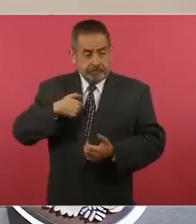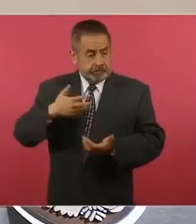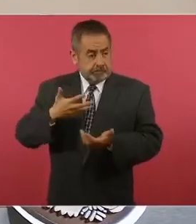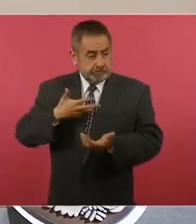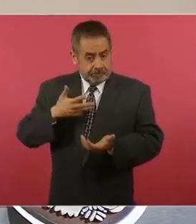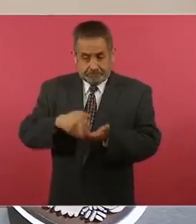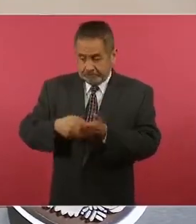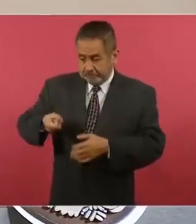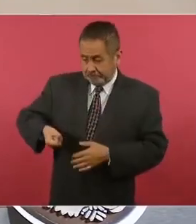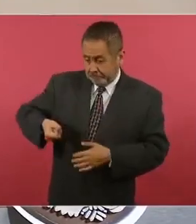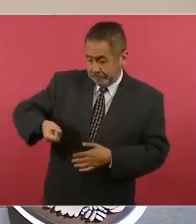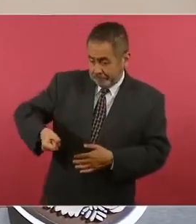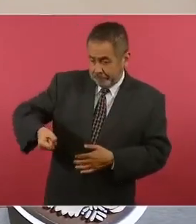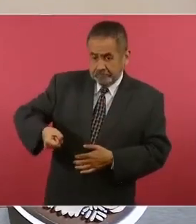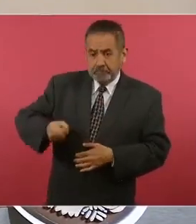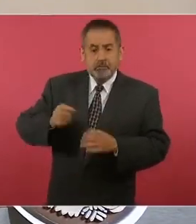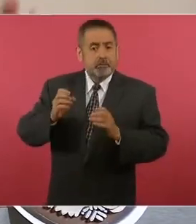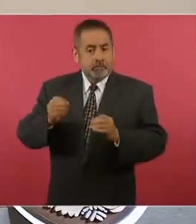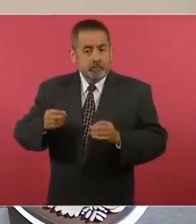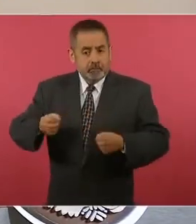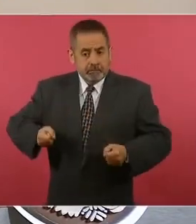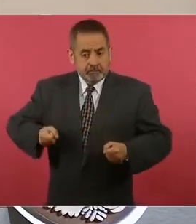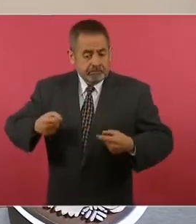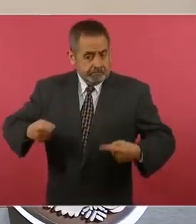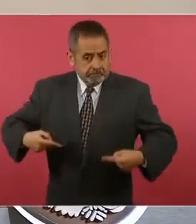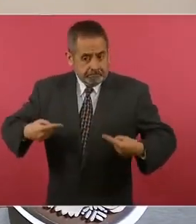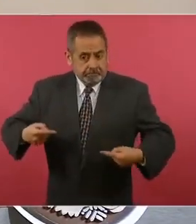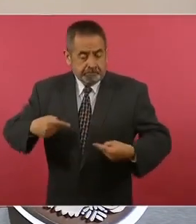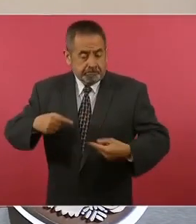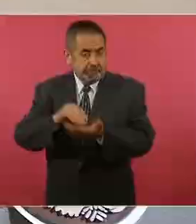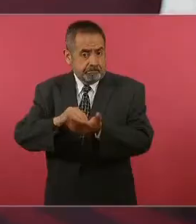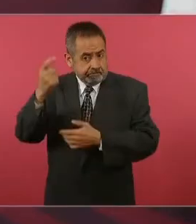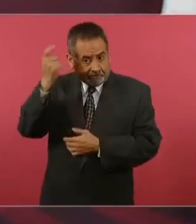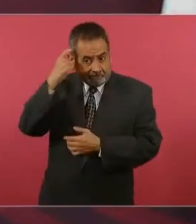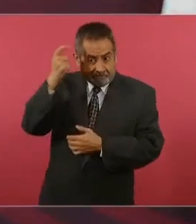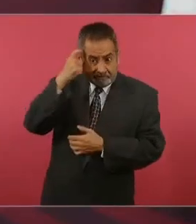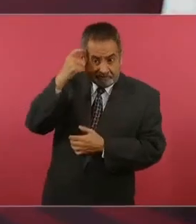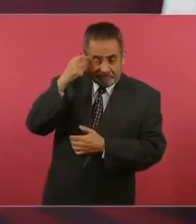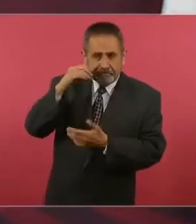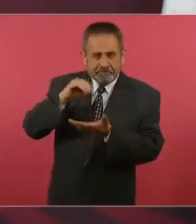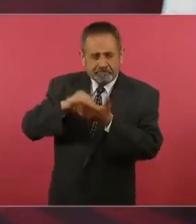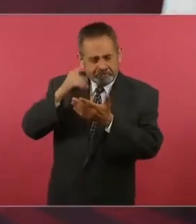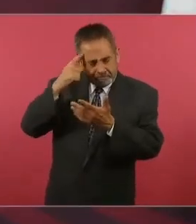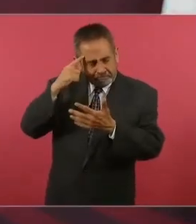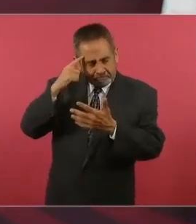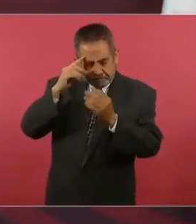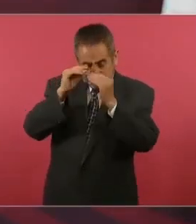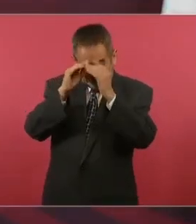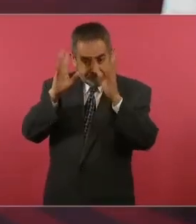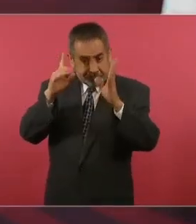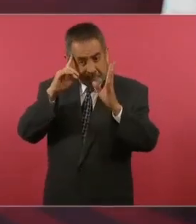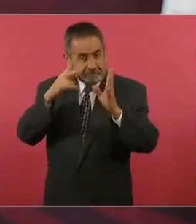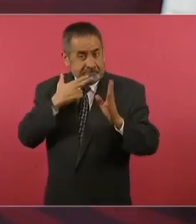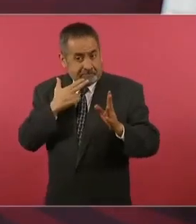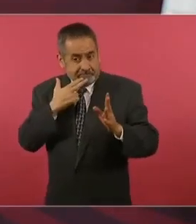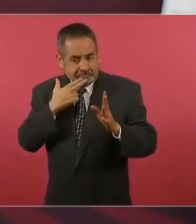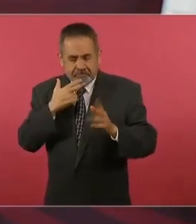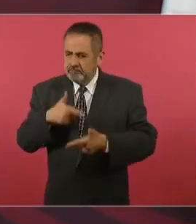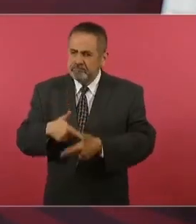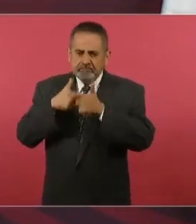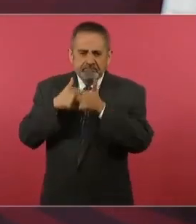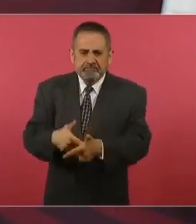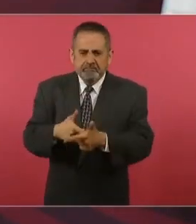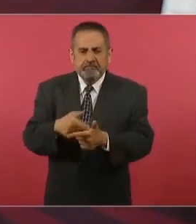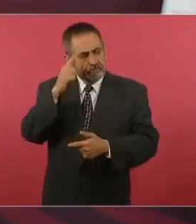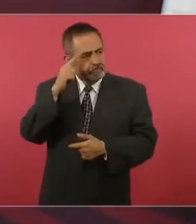una silla y la gente vea que tengo mi cerebro lúcido, voy a seguir para que esto no vuelva